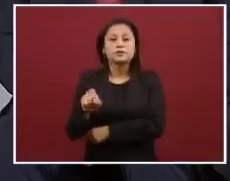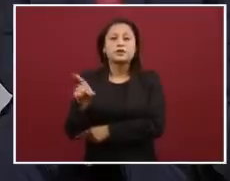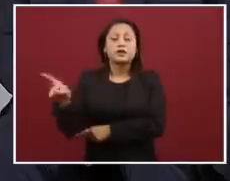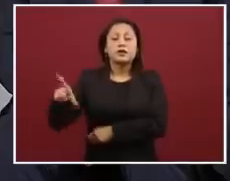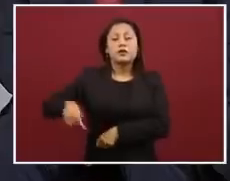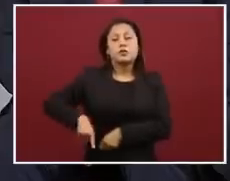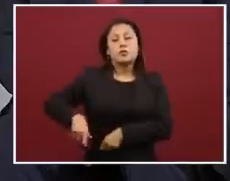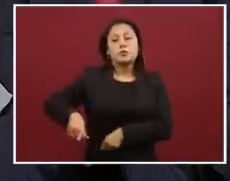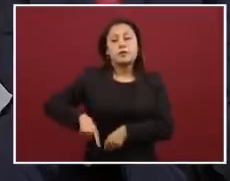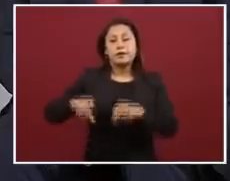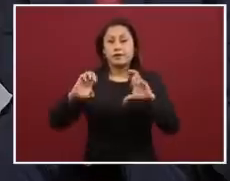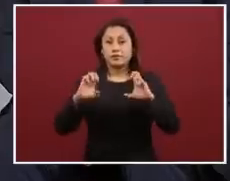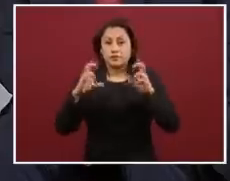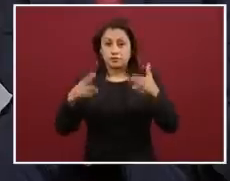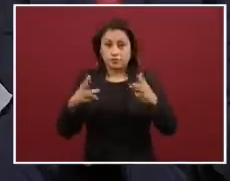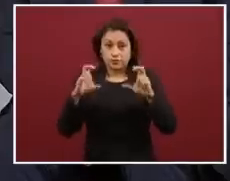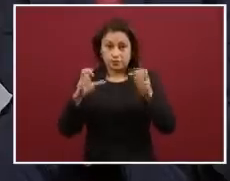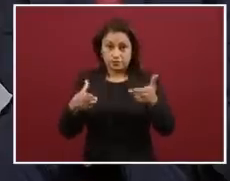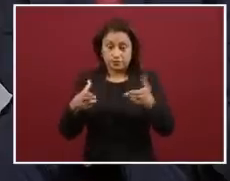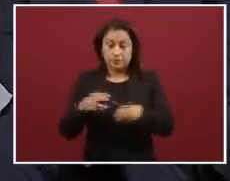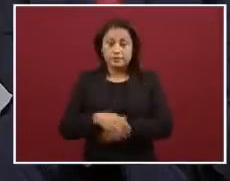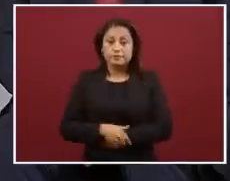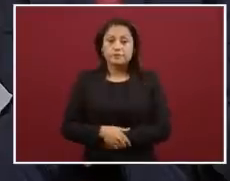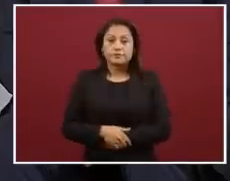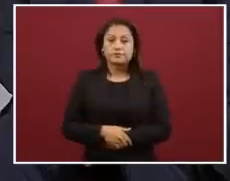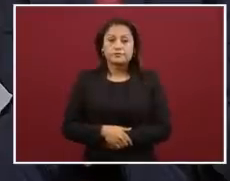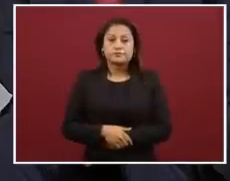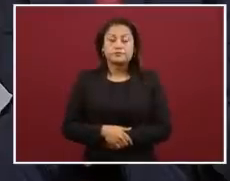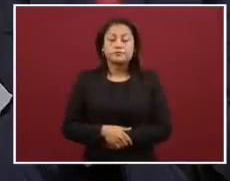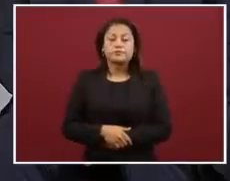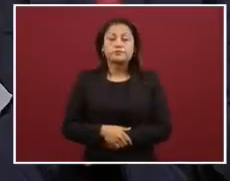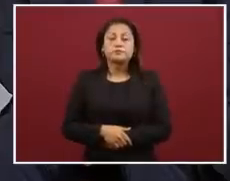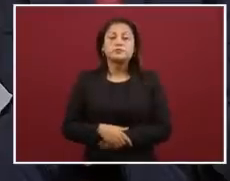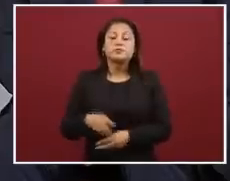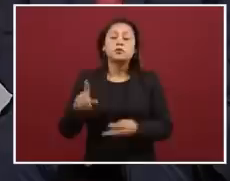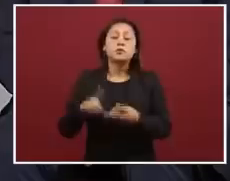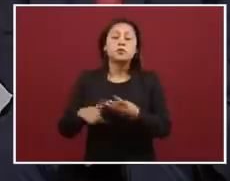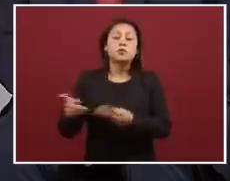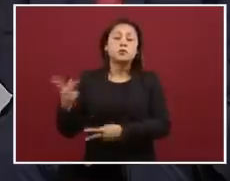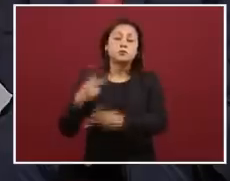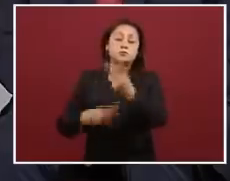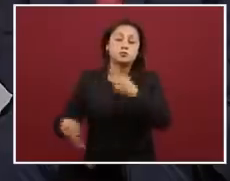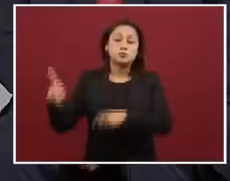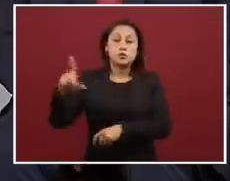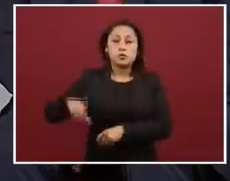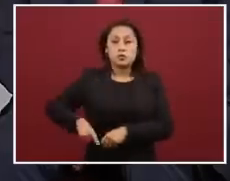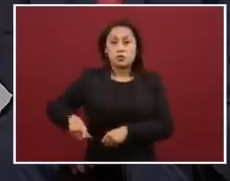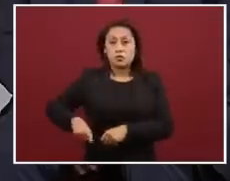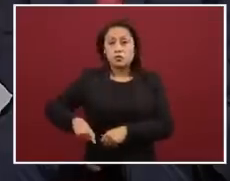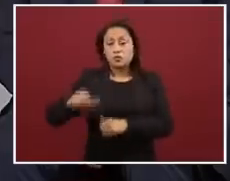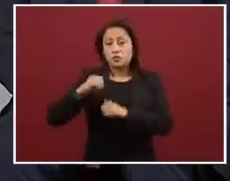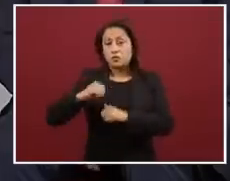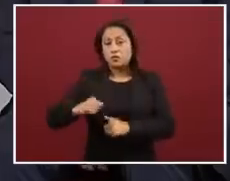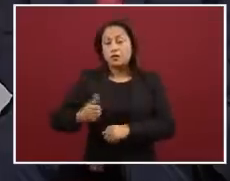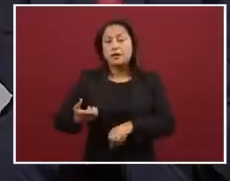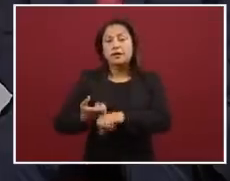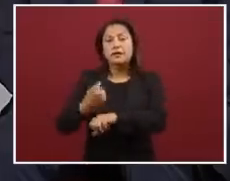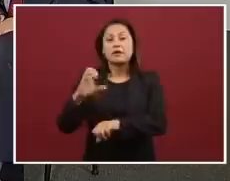de Chiapas. Está con nosotros el gobernador del estado de